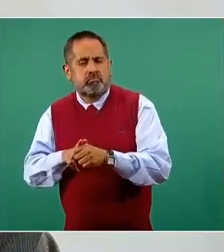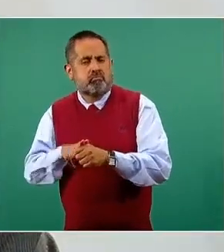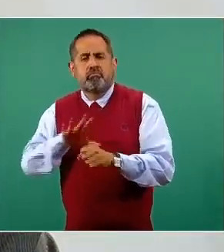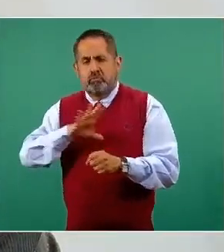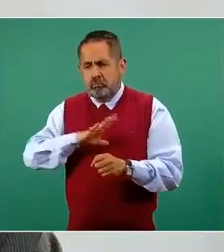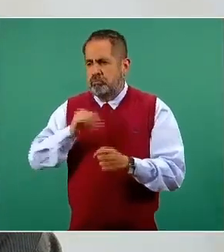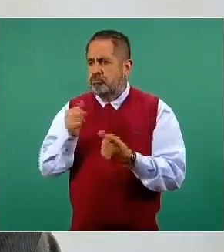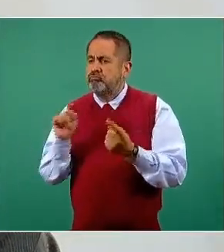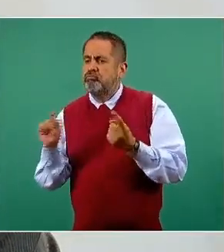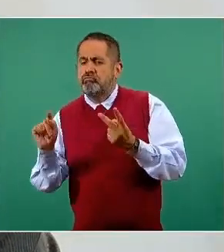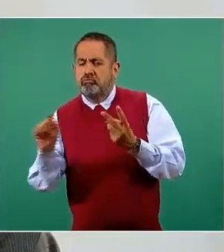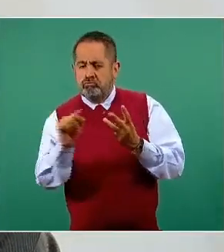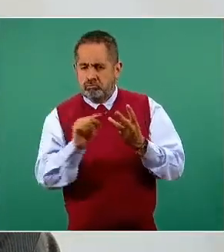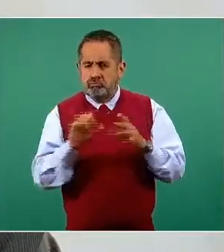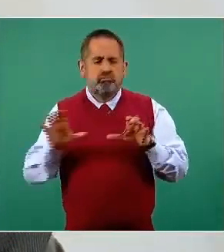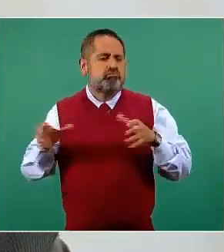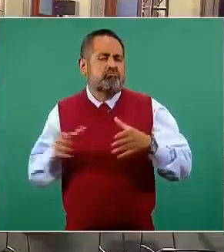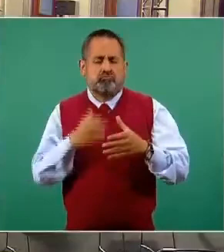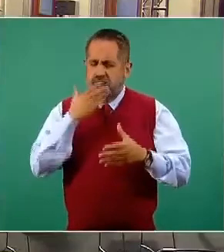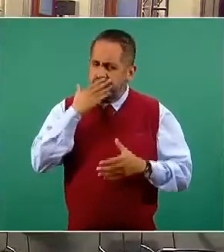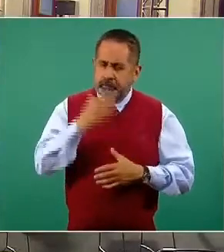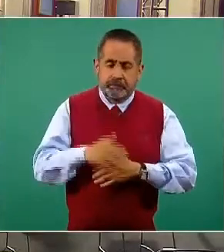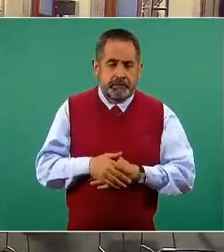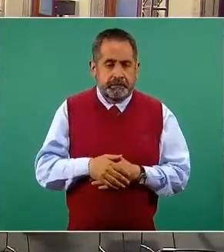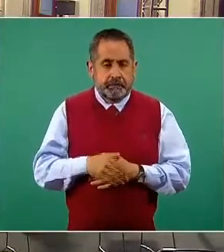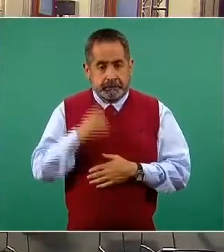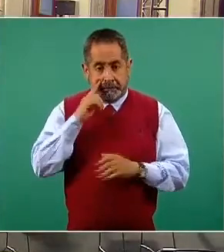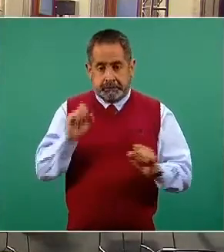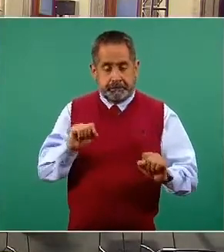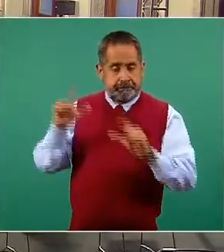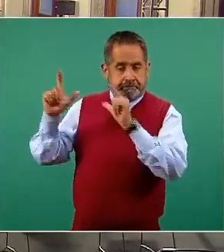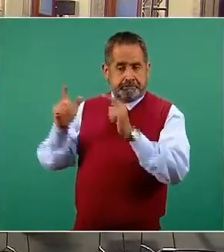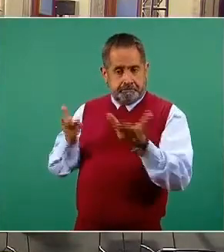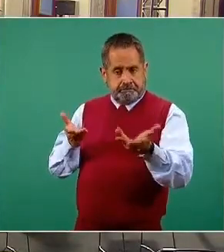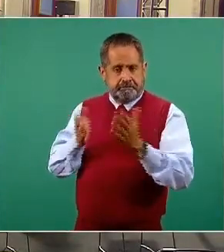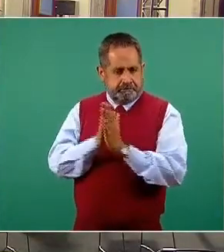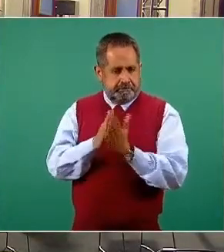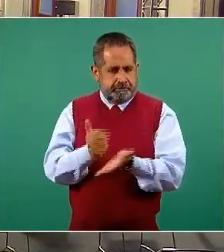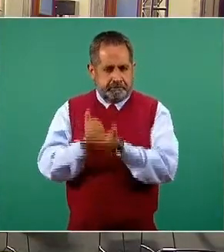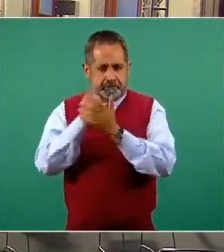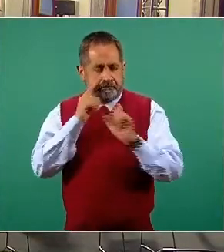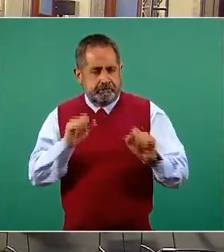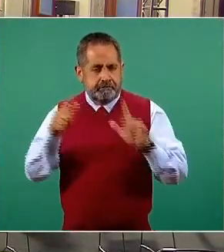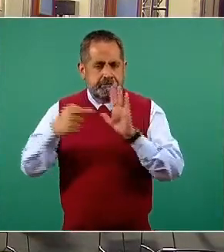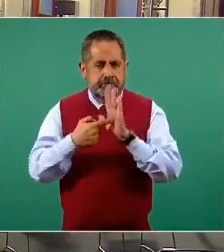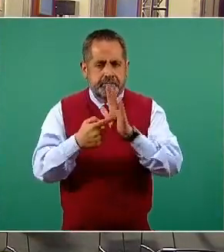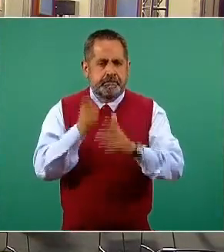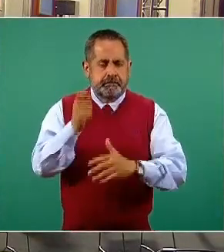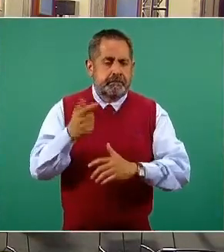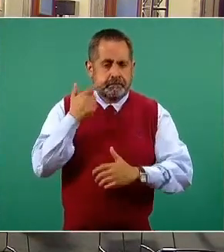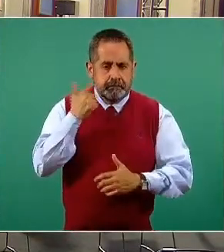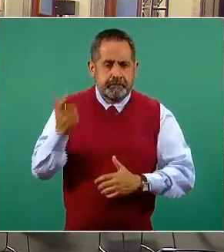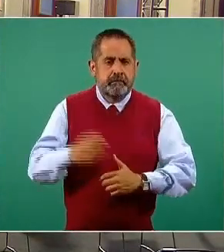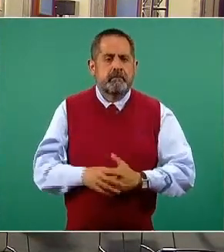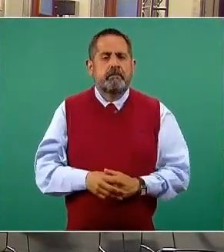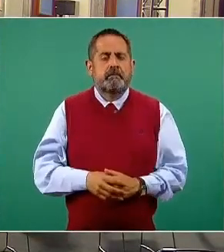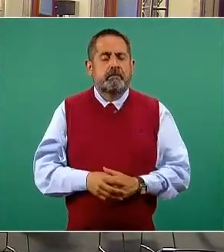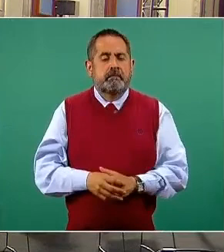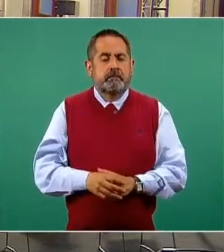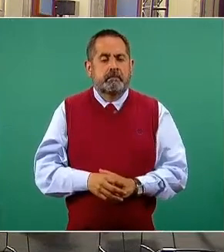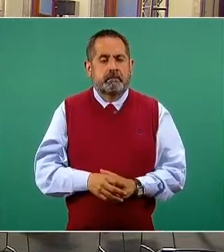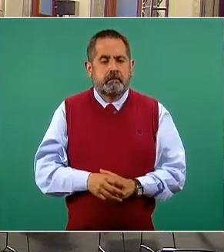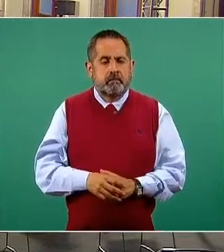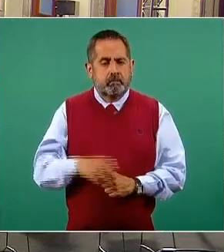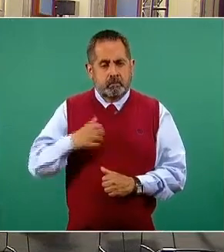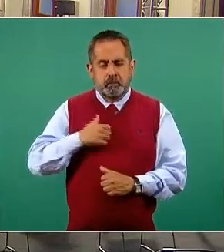y trataré de irlos mencionando. Tenemos una presentación, si me ayudan por favor, es una presentación que